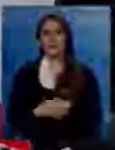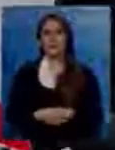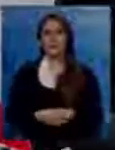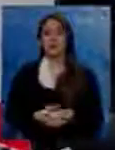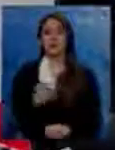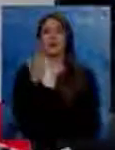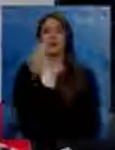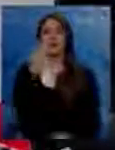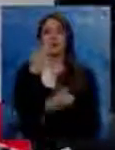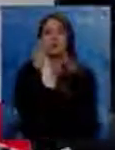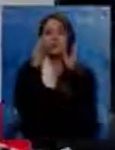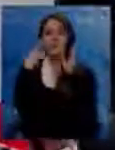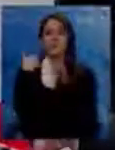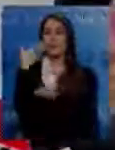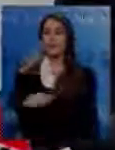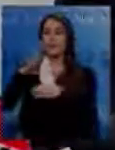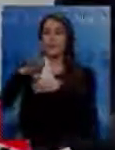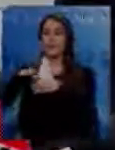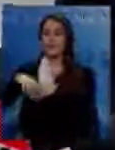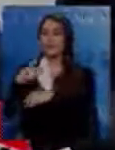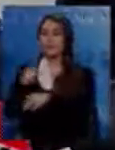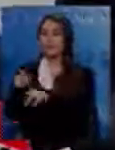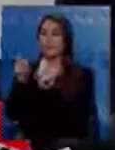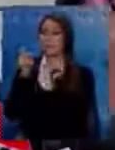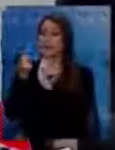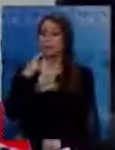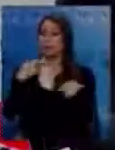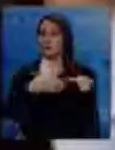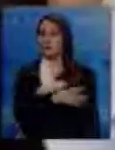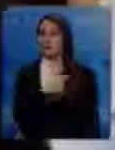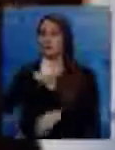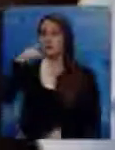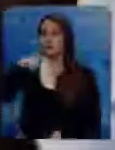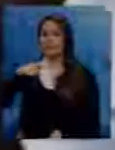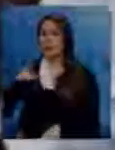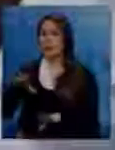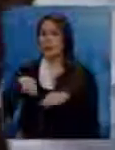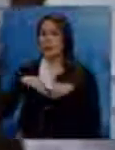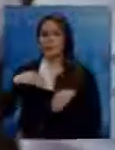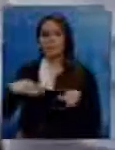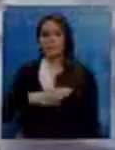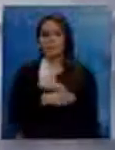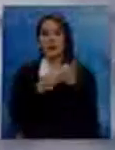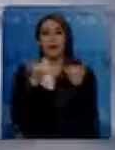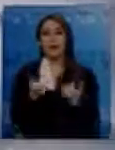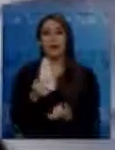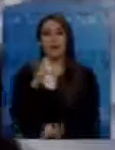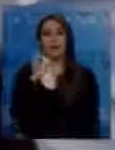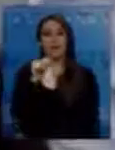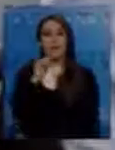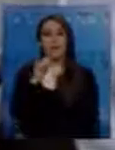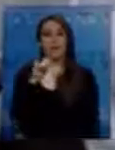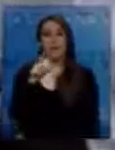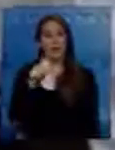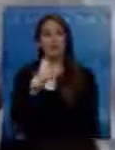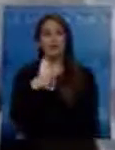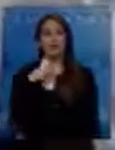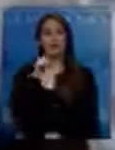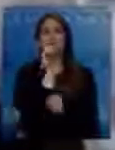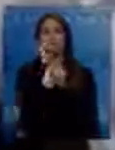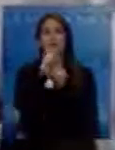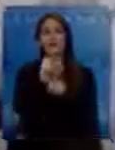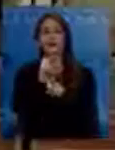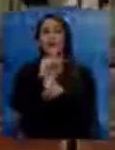15 de diciembre a la Cancillería a solicitar la autorización correspondiente. Nuestra compañera Fabiola Santana estuvo en el lugar e hizo una pregunta puntual